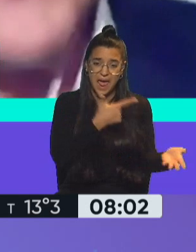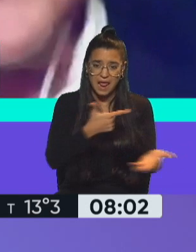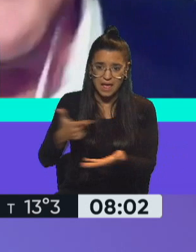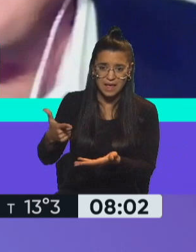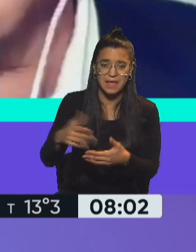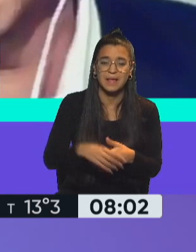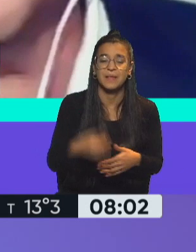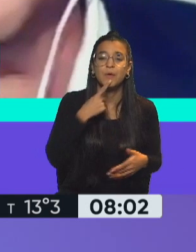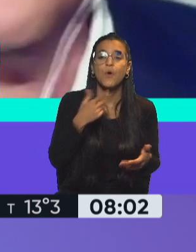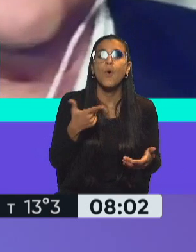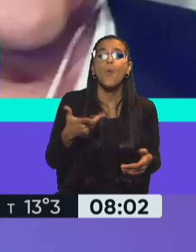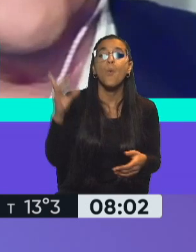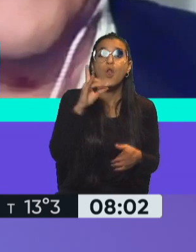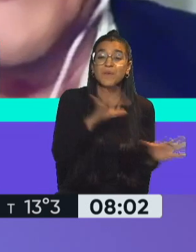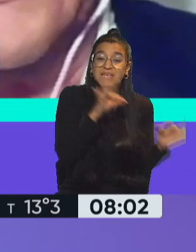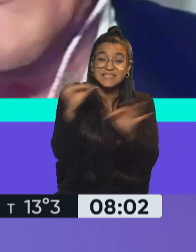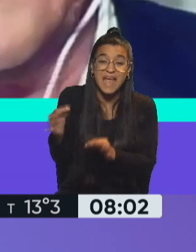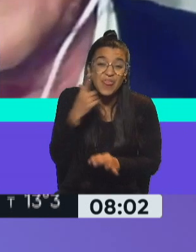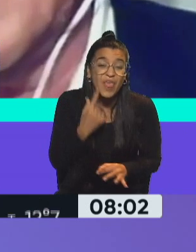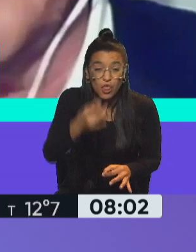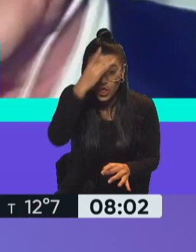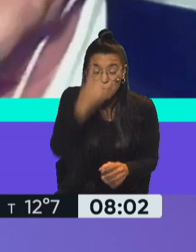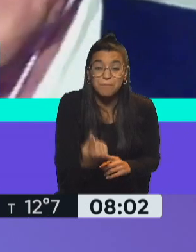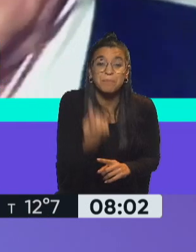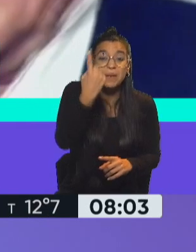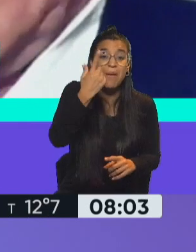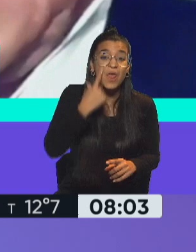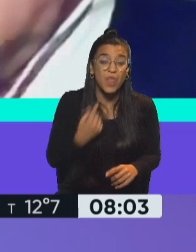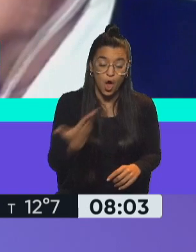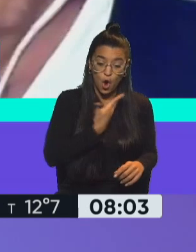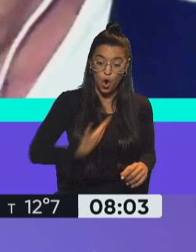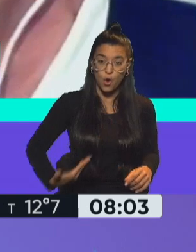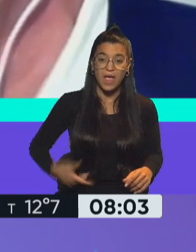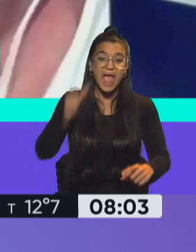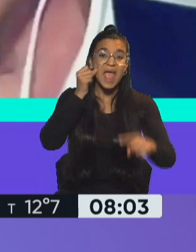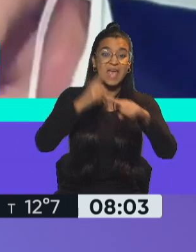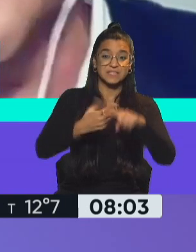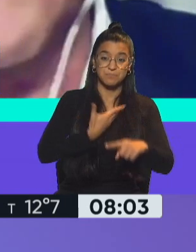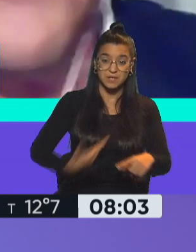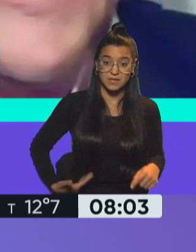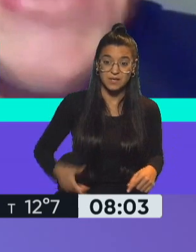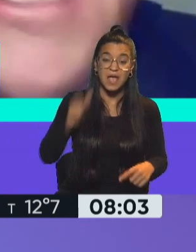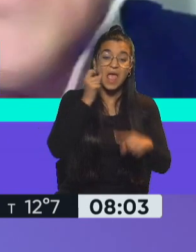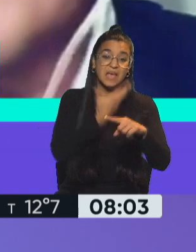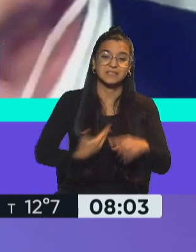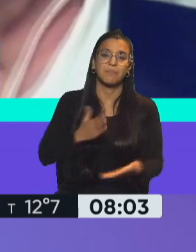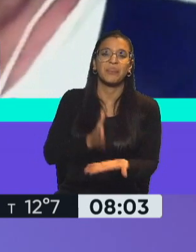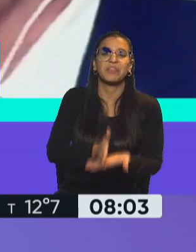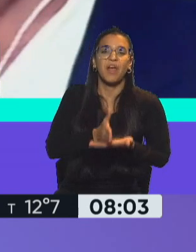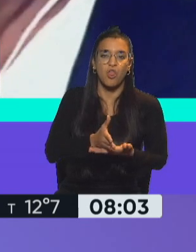llega a Bolivia el día 12, que es el primer día del gobierno de la expresidenta o de la ex dictadora